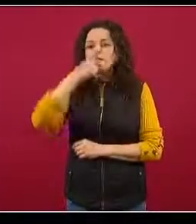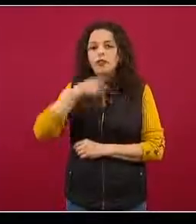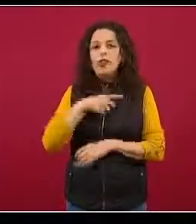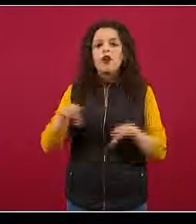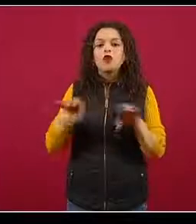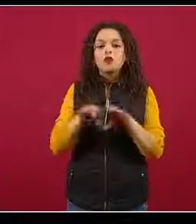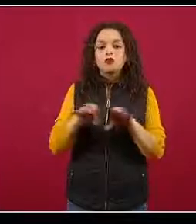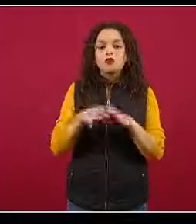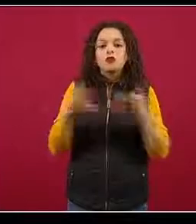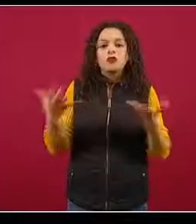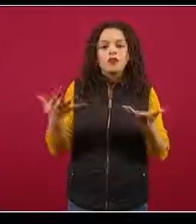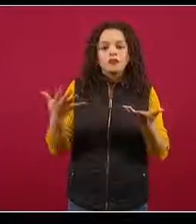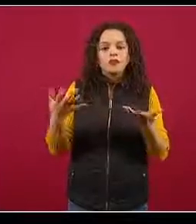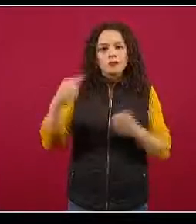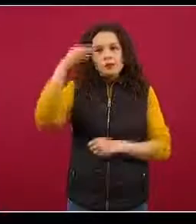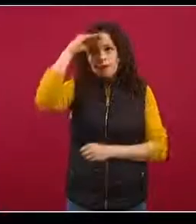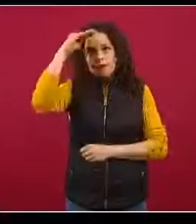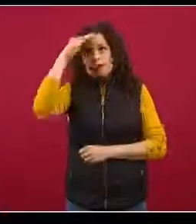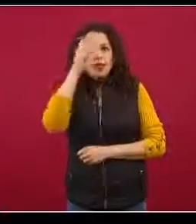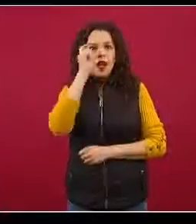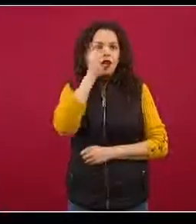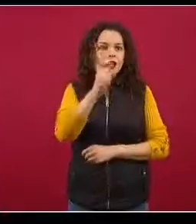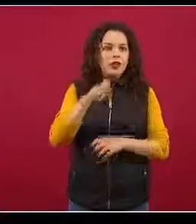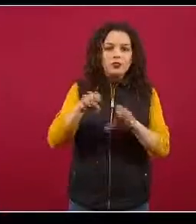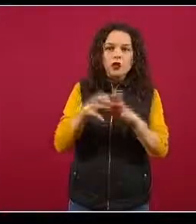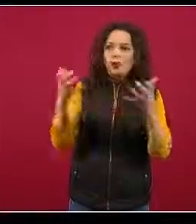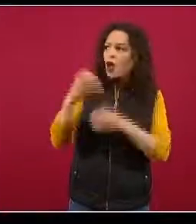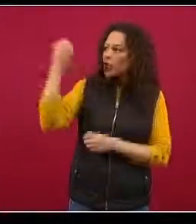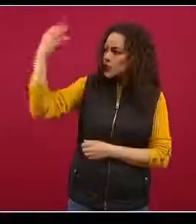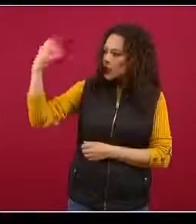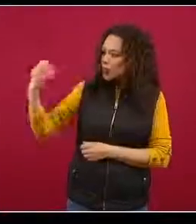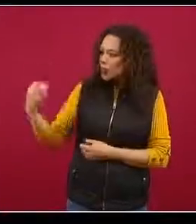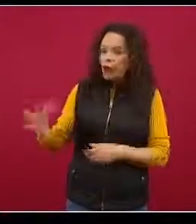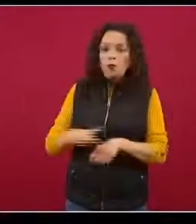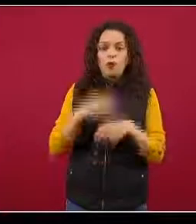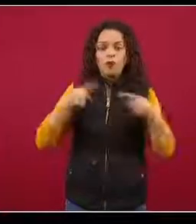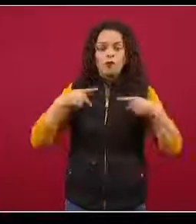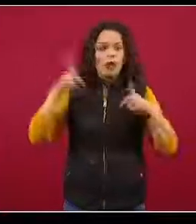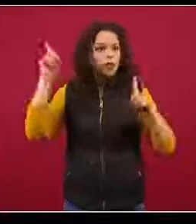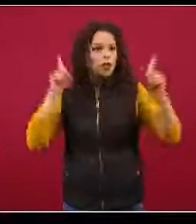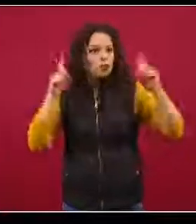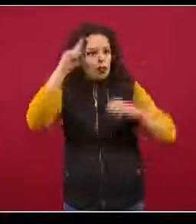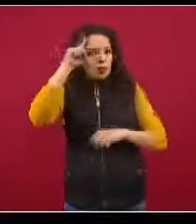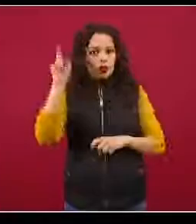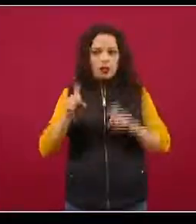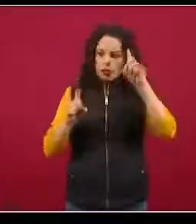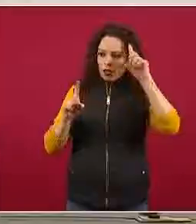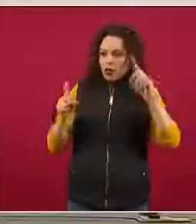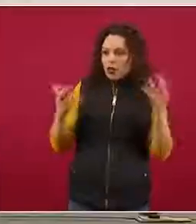esté como con tanta zozobra, ¿no?, de saber qué se indica. Eso es una primera pregunta. Con todo gusto,